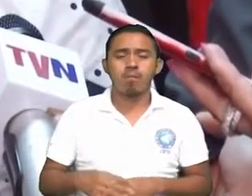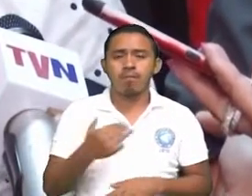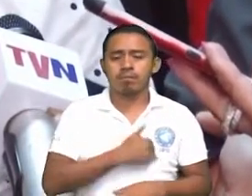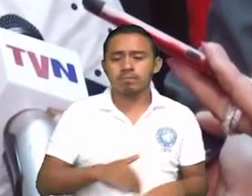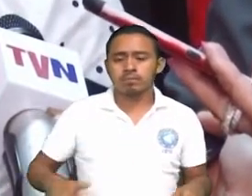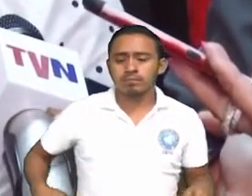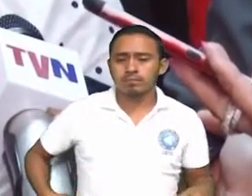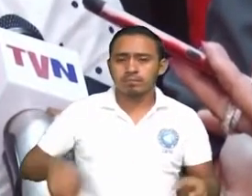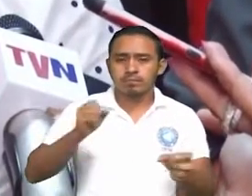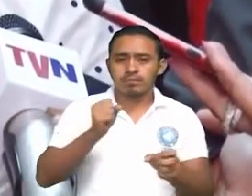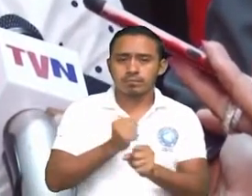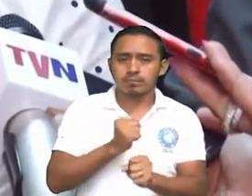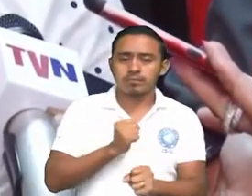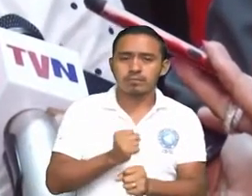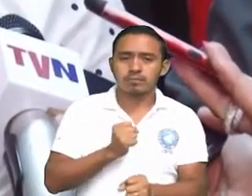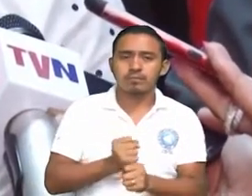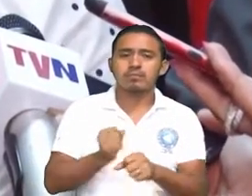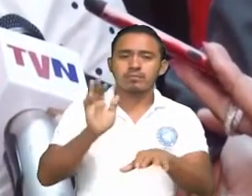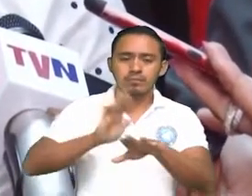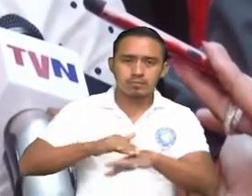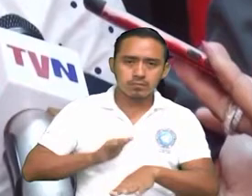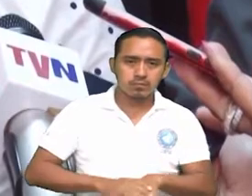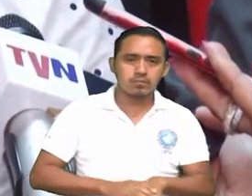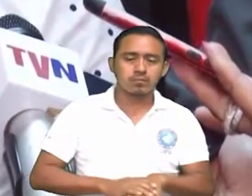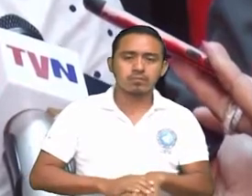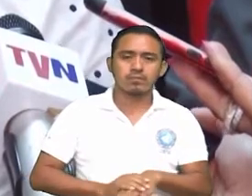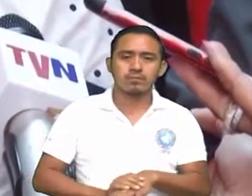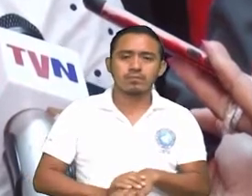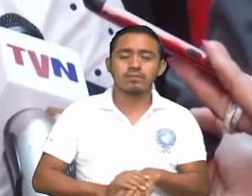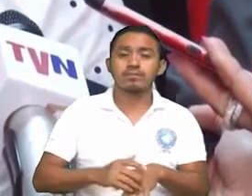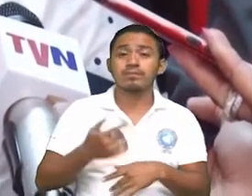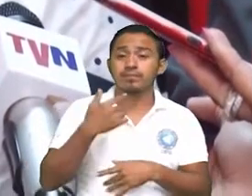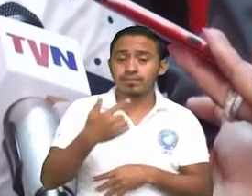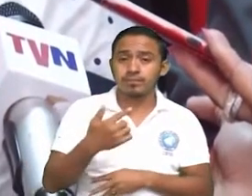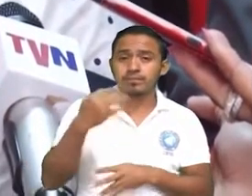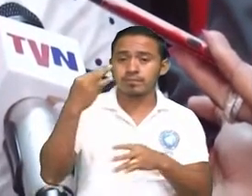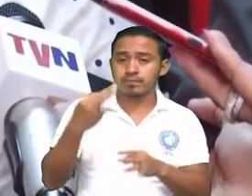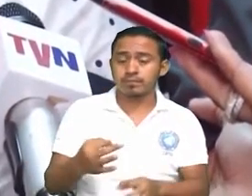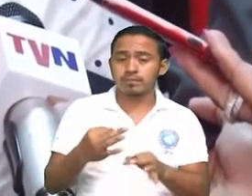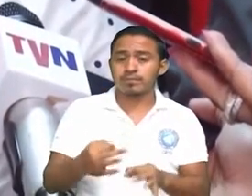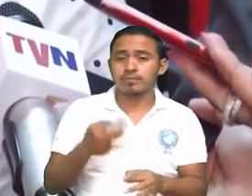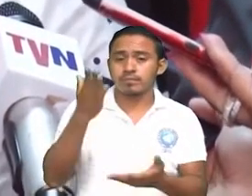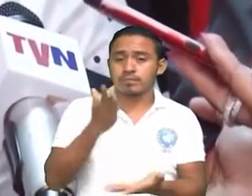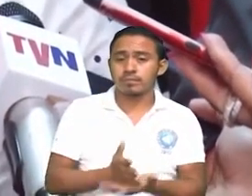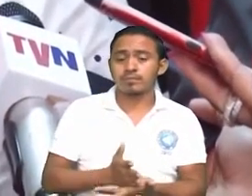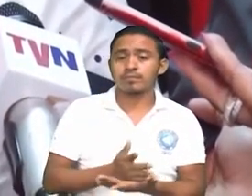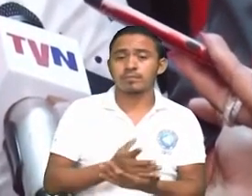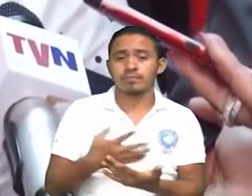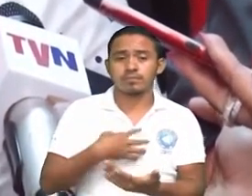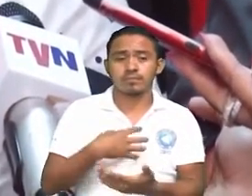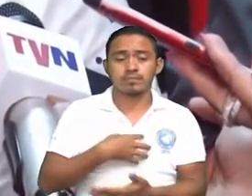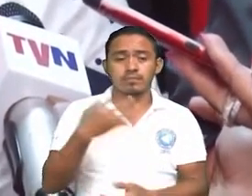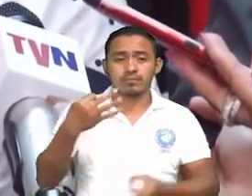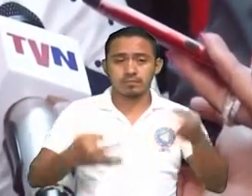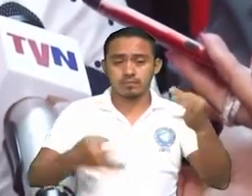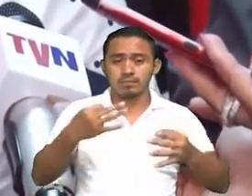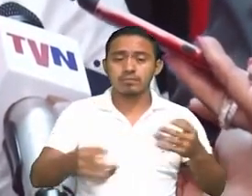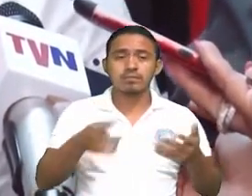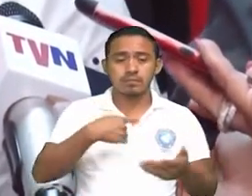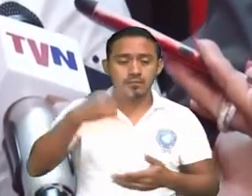Ministerio del Trabajo llama a cumplir con esta disposición legal y